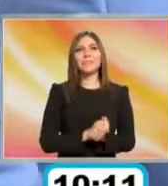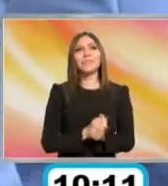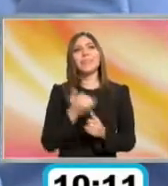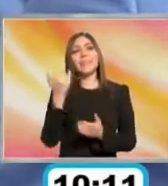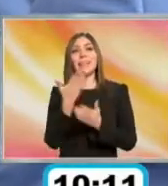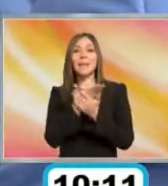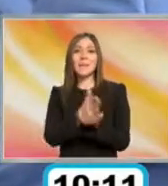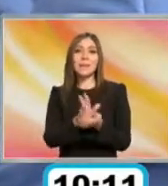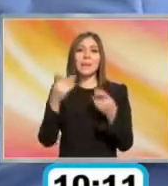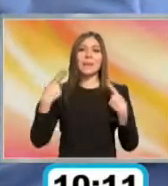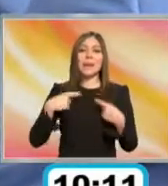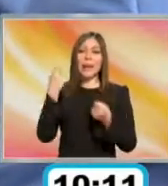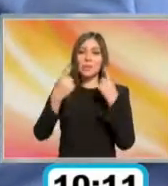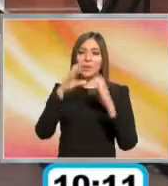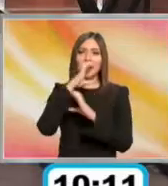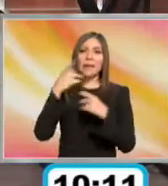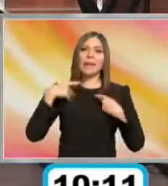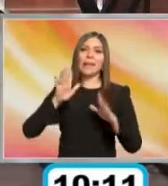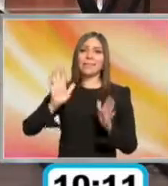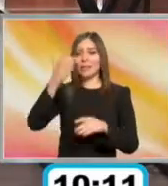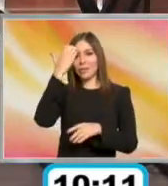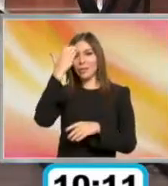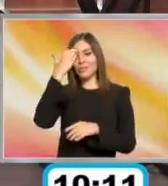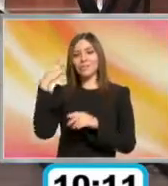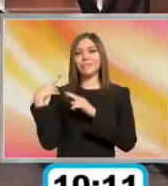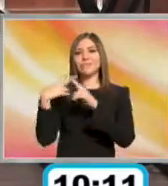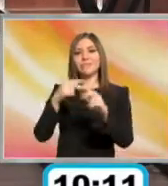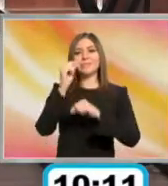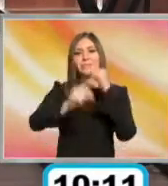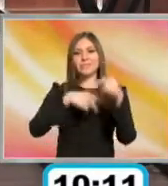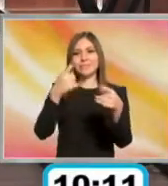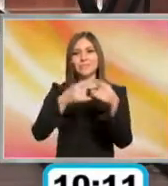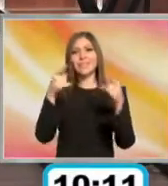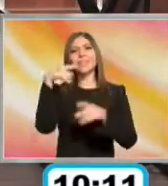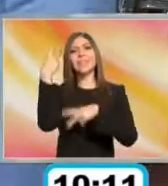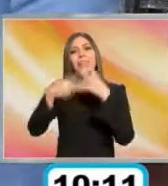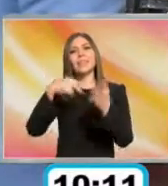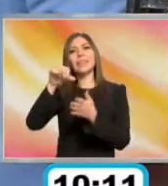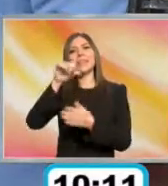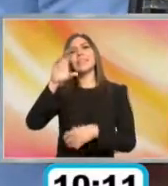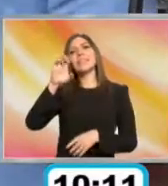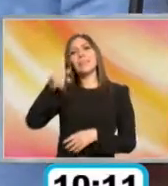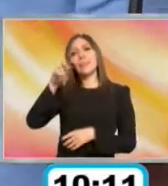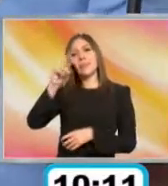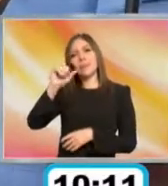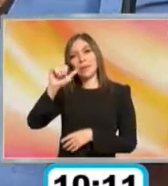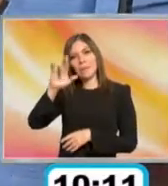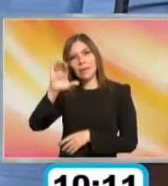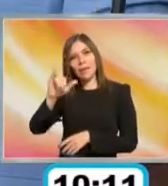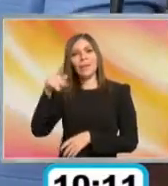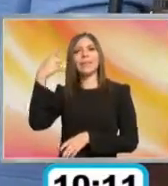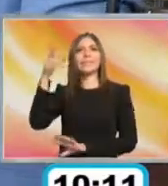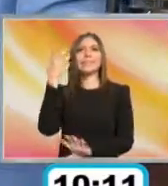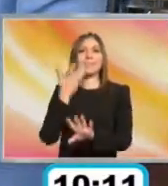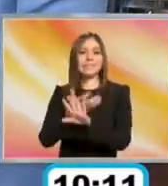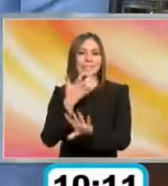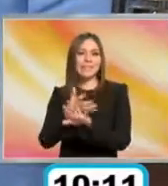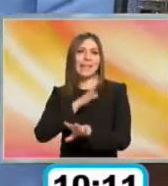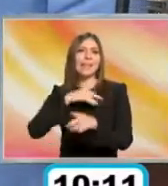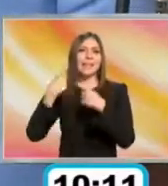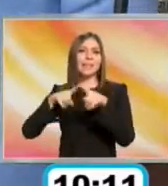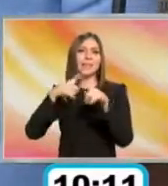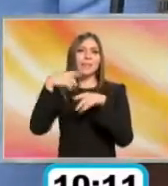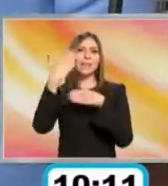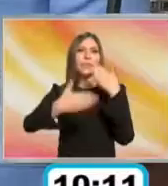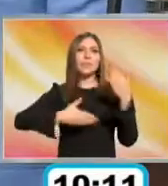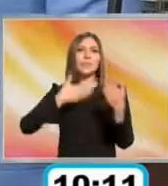aparte covers que la gente ha conocido Grandes a través éxitos. de esta historia, así es. Han ido a Centroamérica, Estados Unidos. Hay propuestas para retomar, pues ahora